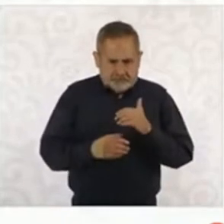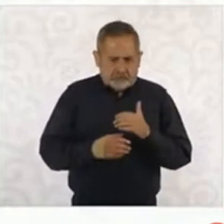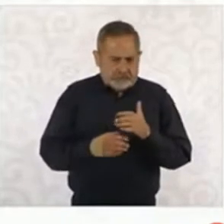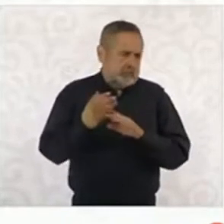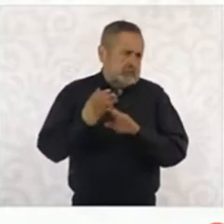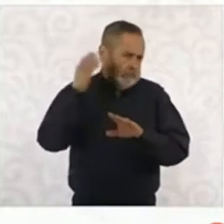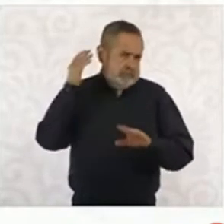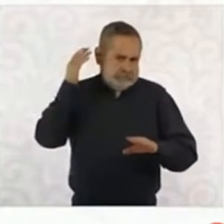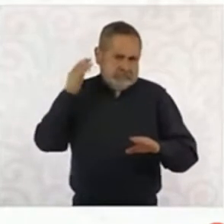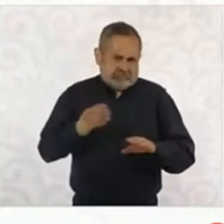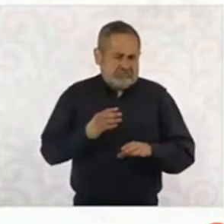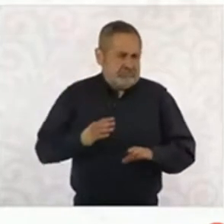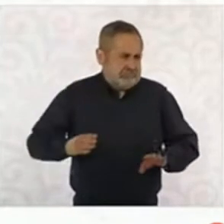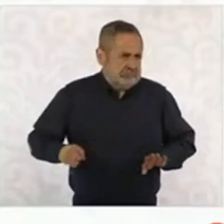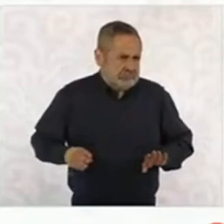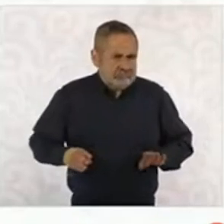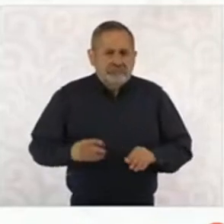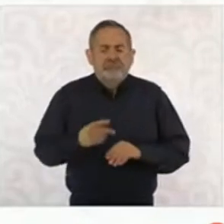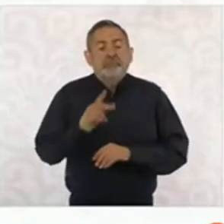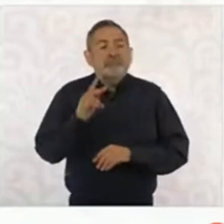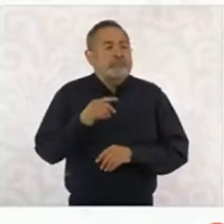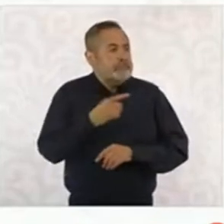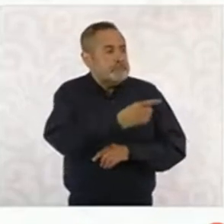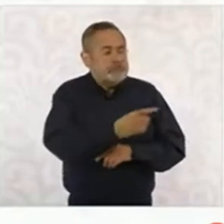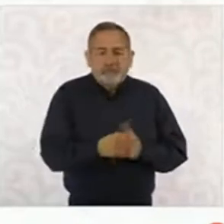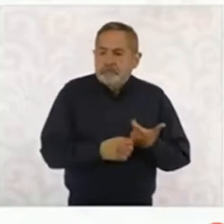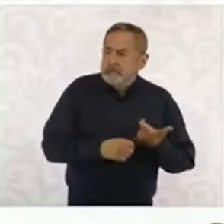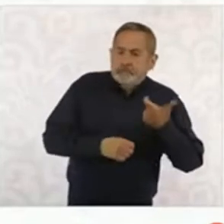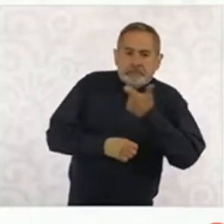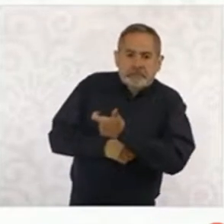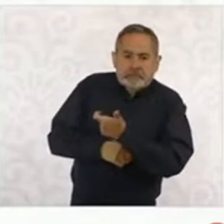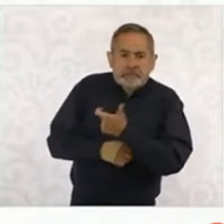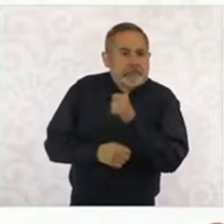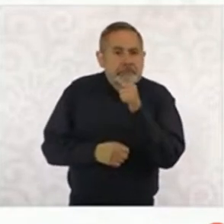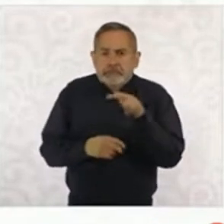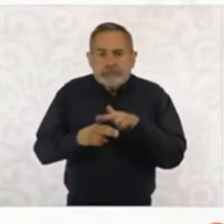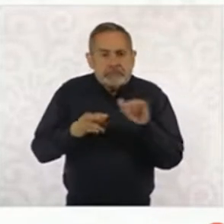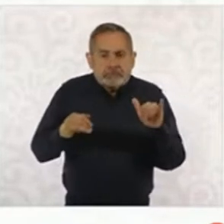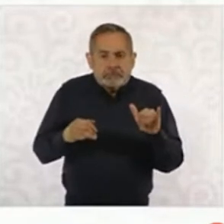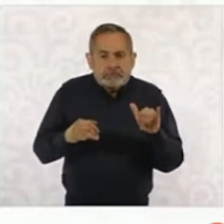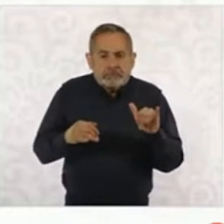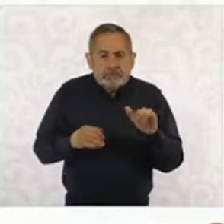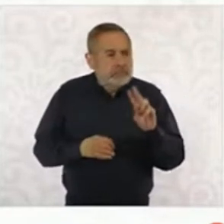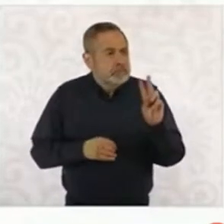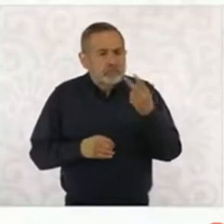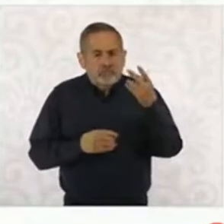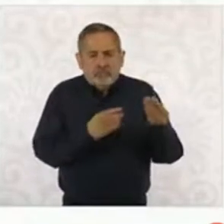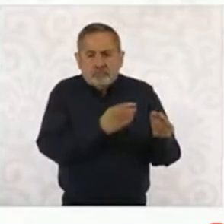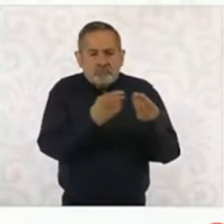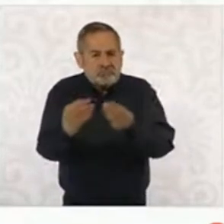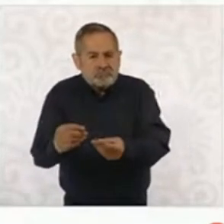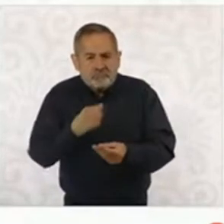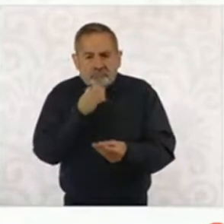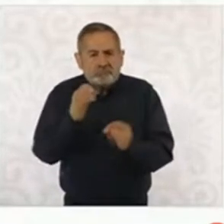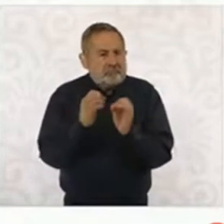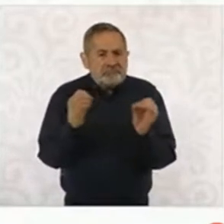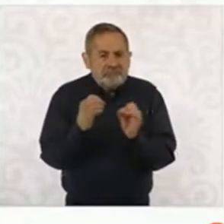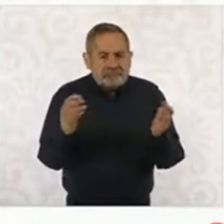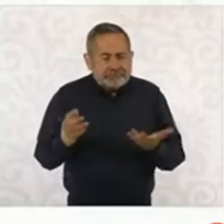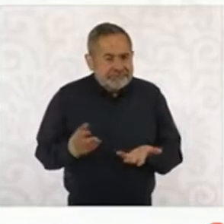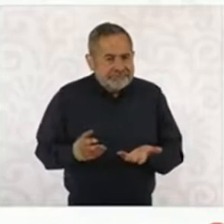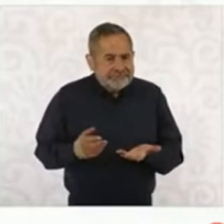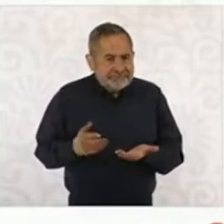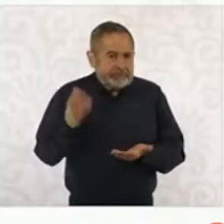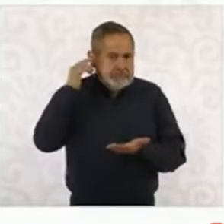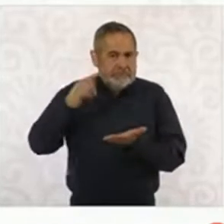daba beneficios, la empresa no regresa los beneficios, porque así lo instruía